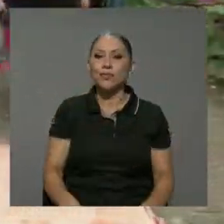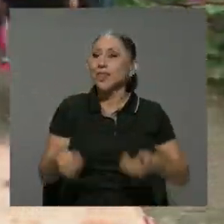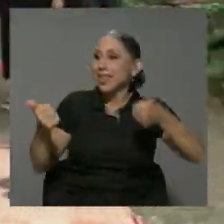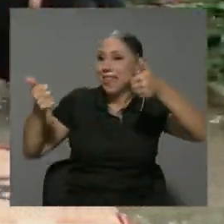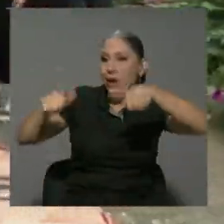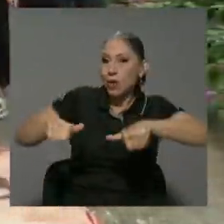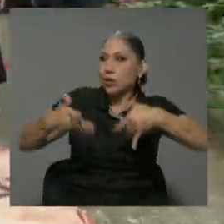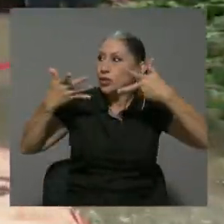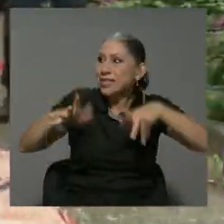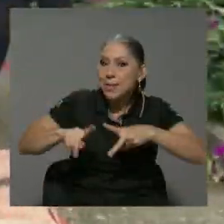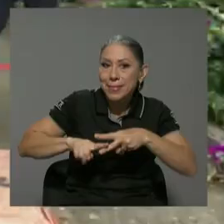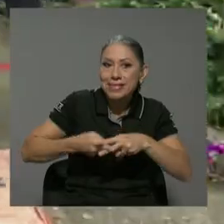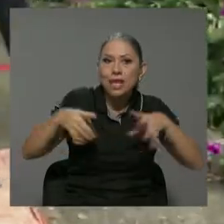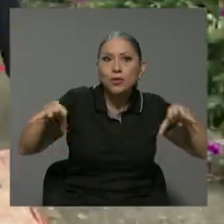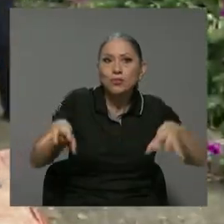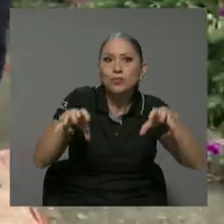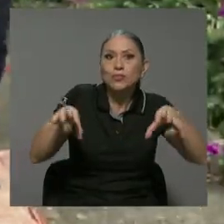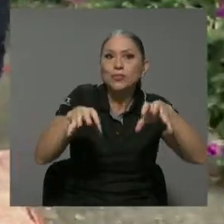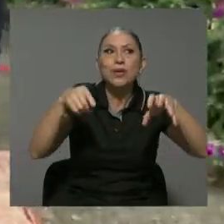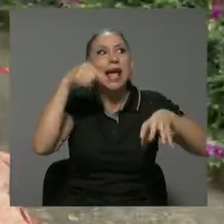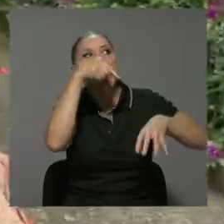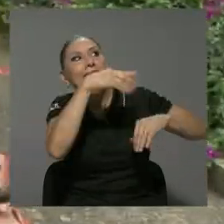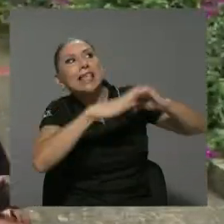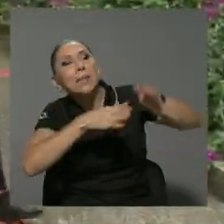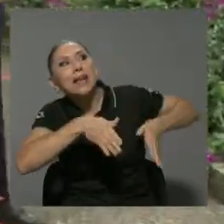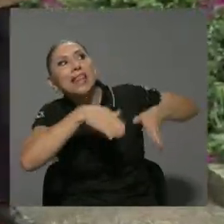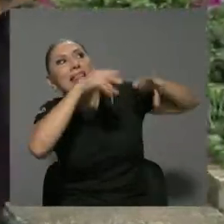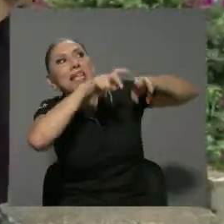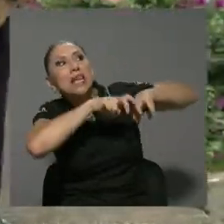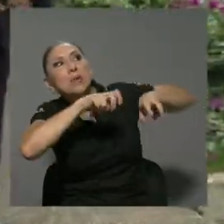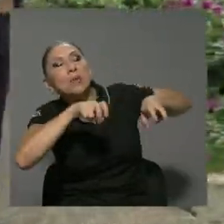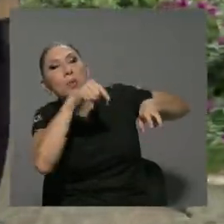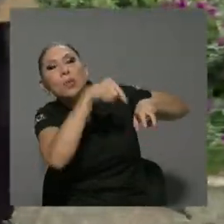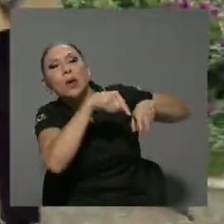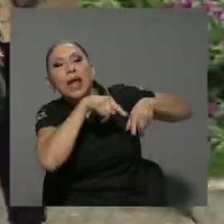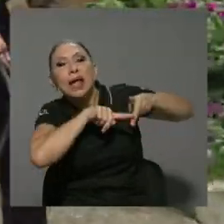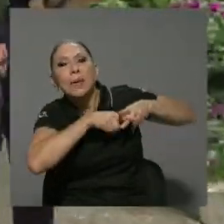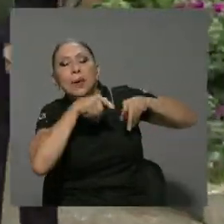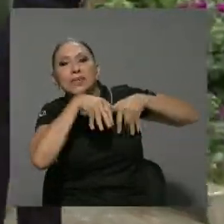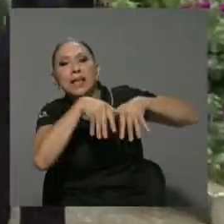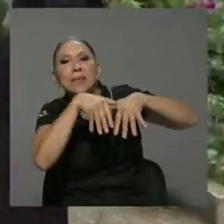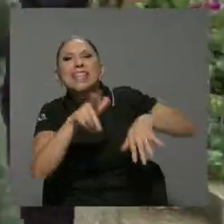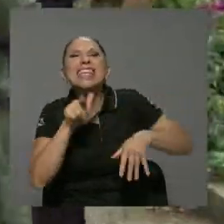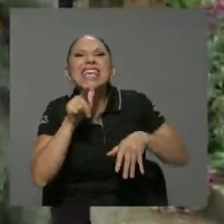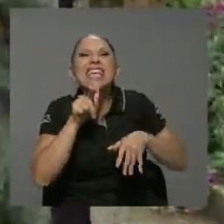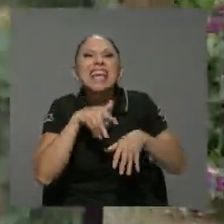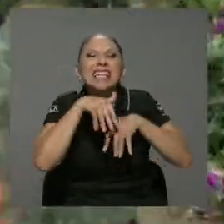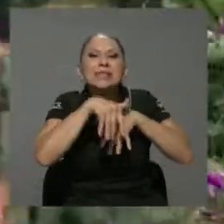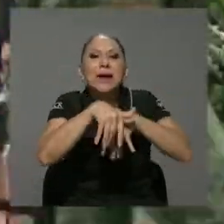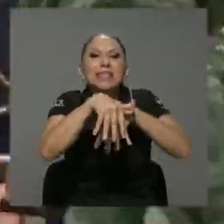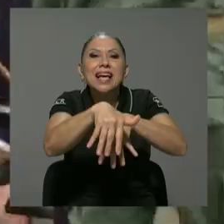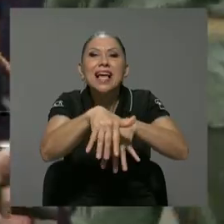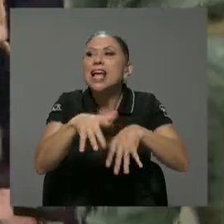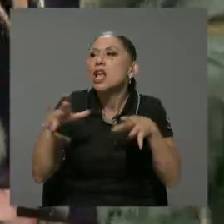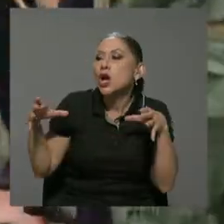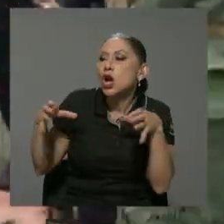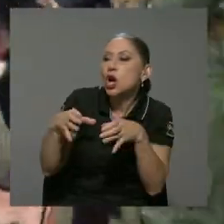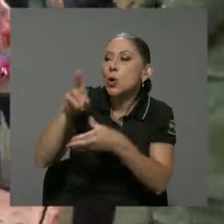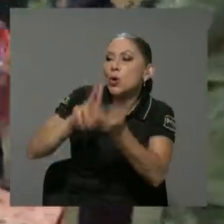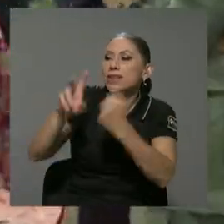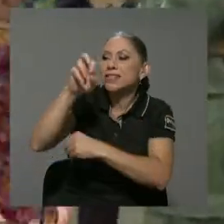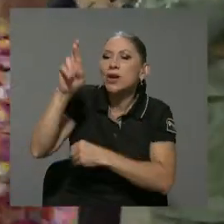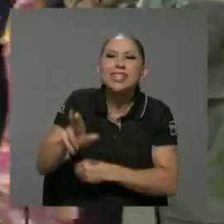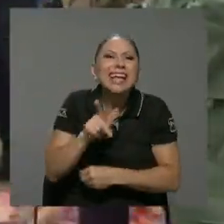el ambiente en el pretil. Don Diego, ¿quiénes son las personas que van a estar marchando? ¿Cuál es ese bloque de la Universidad de Costa Rica? ¿Quiénes están asistiendo a esta